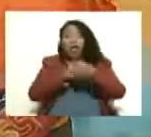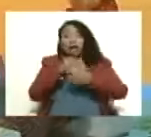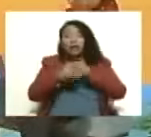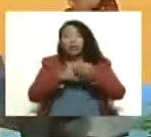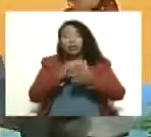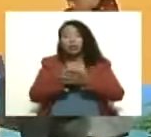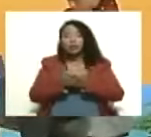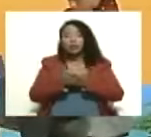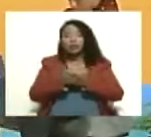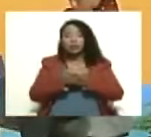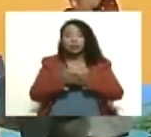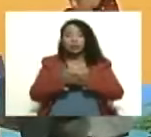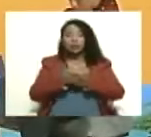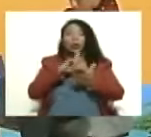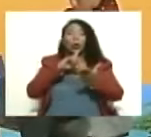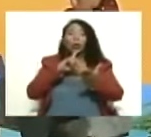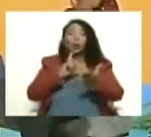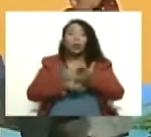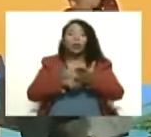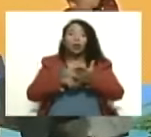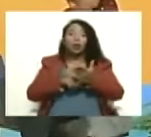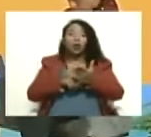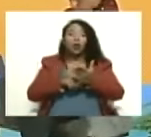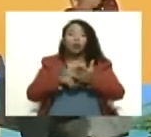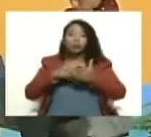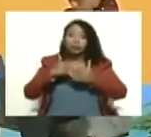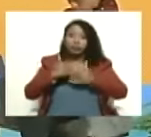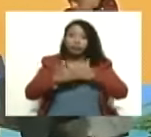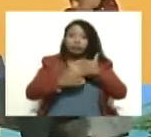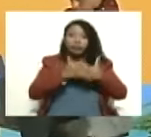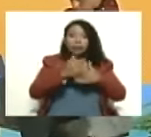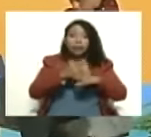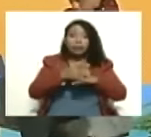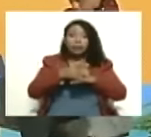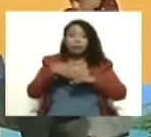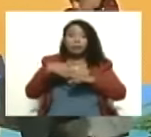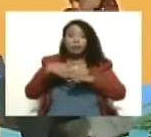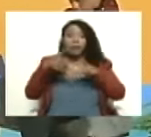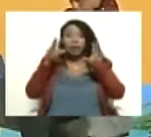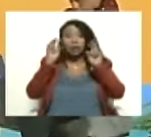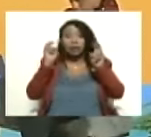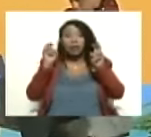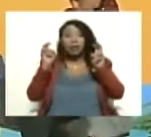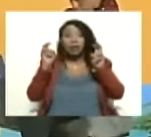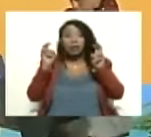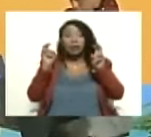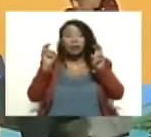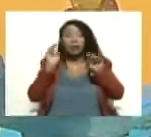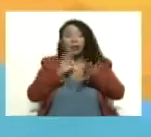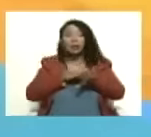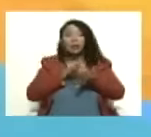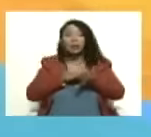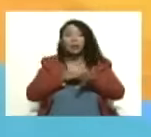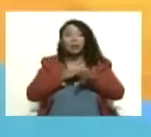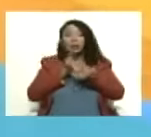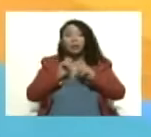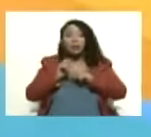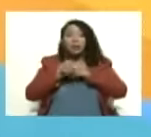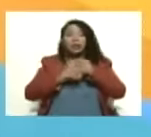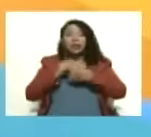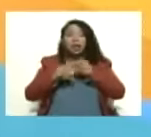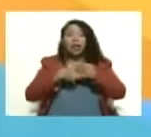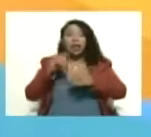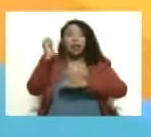y cumpliendo con la celeridad por la el asunto de la agresión que intenta perpetrarse el